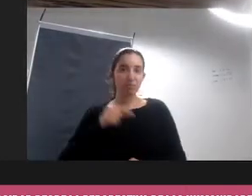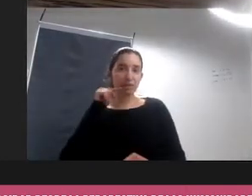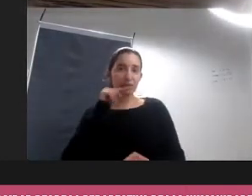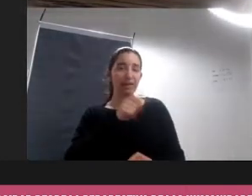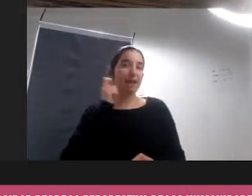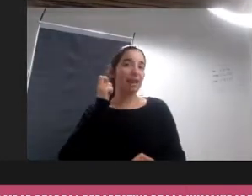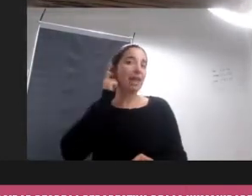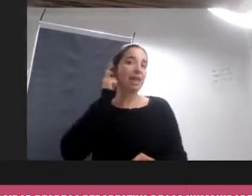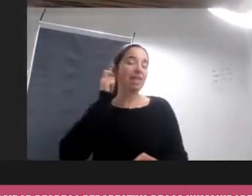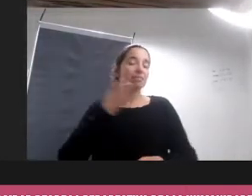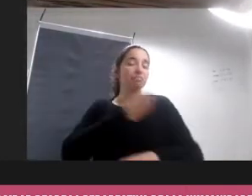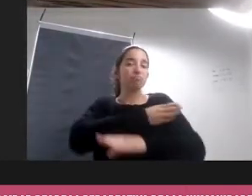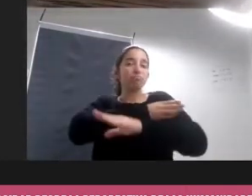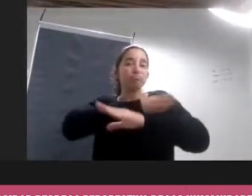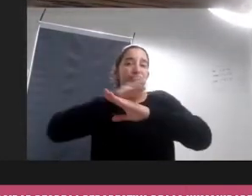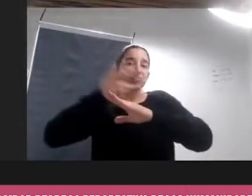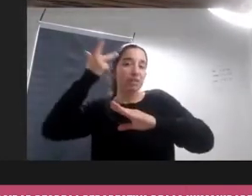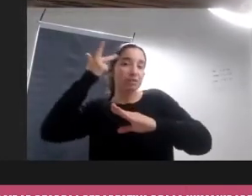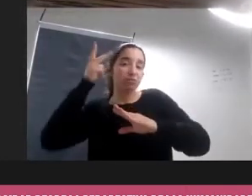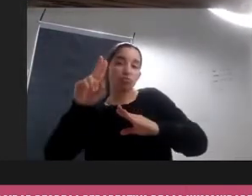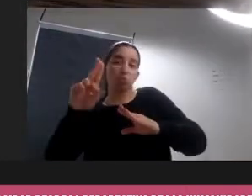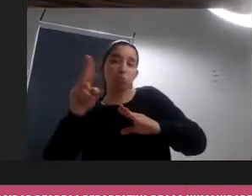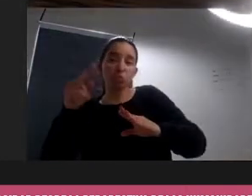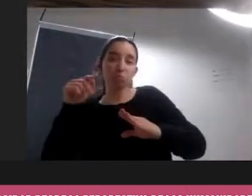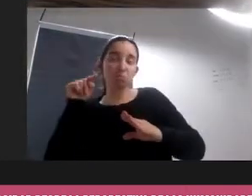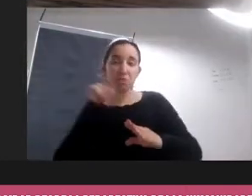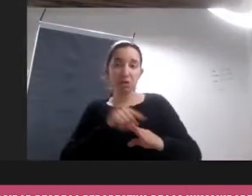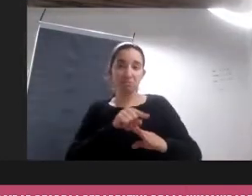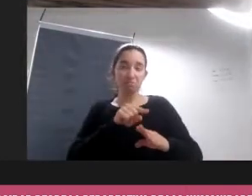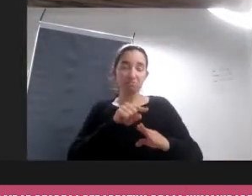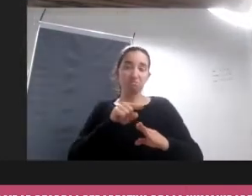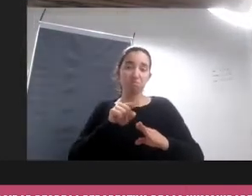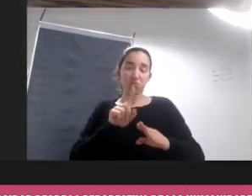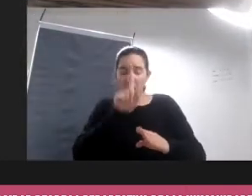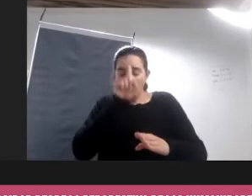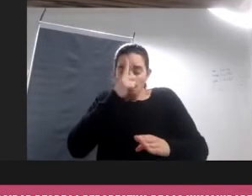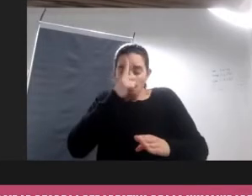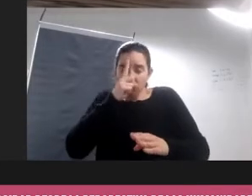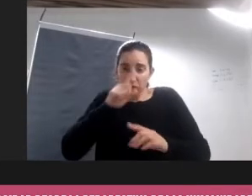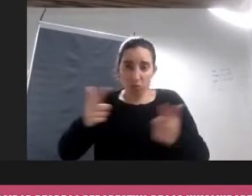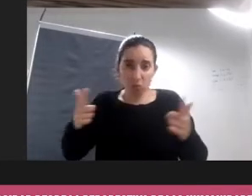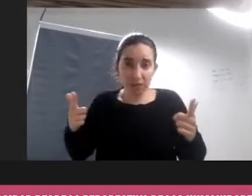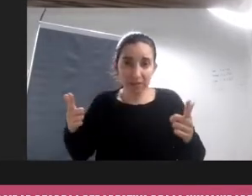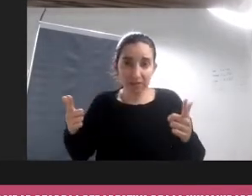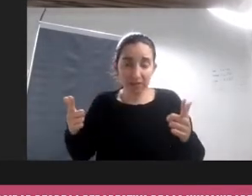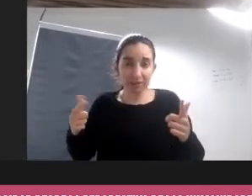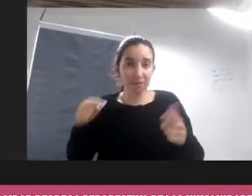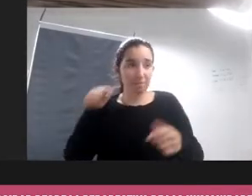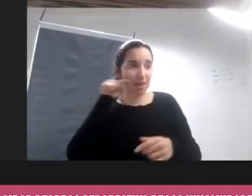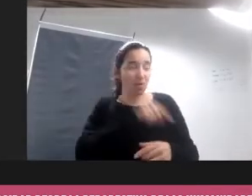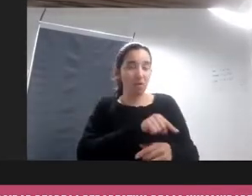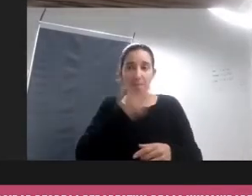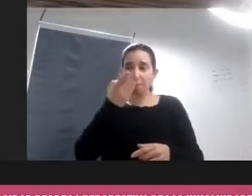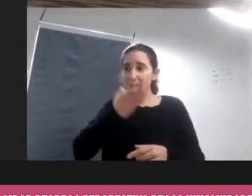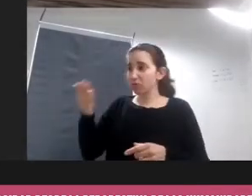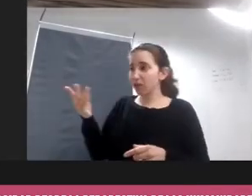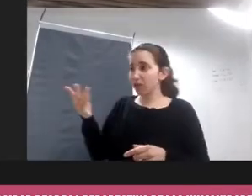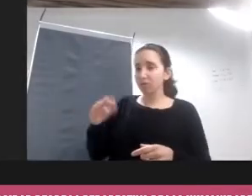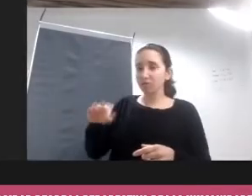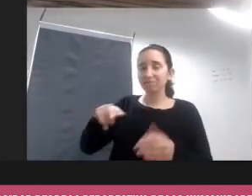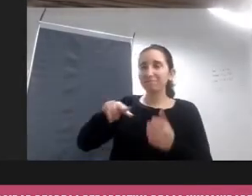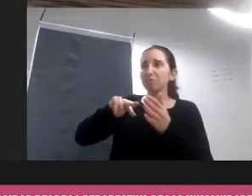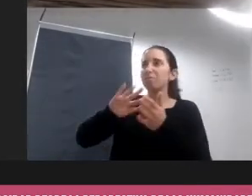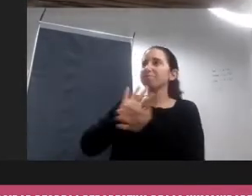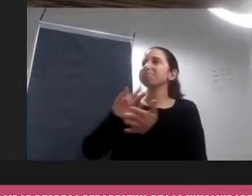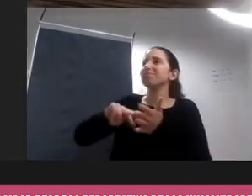años, vivió 18 años sin autonomía, sin independencia, pero le dio sentido a la vida de esas dos